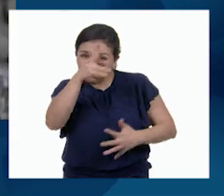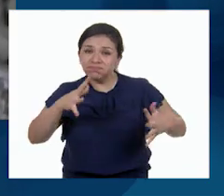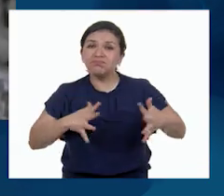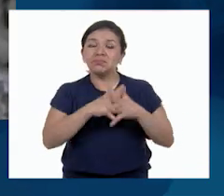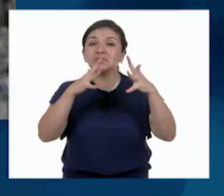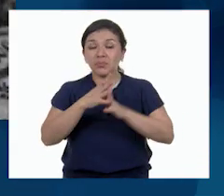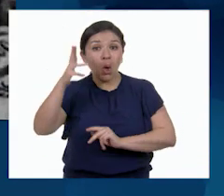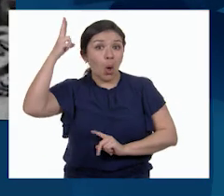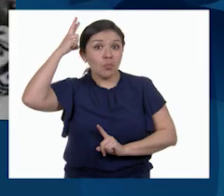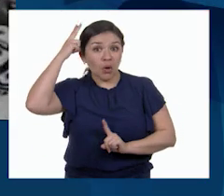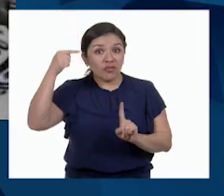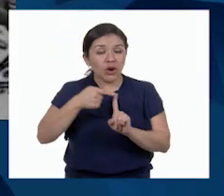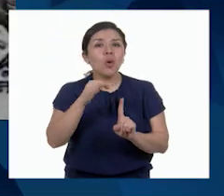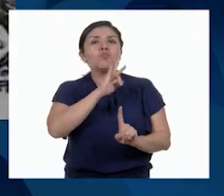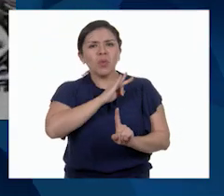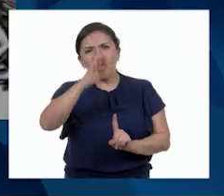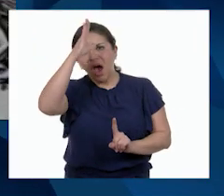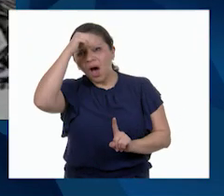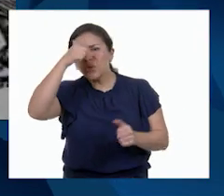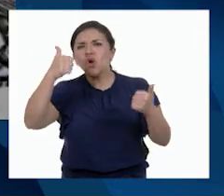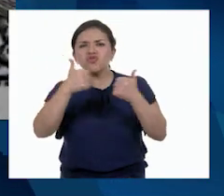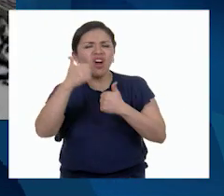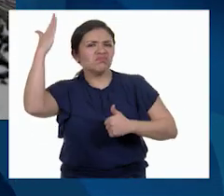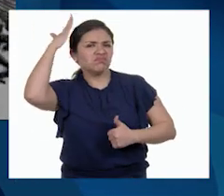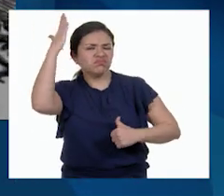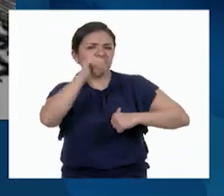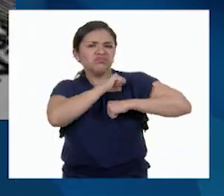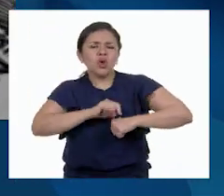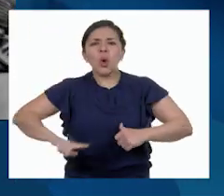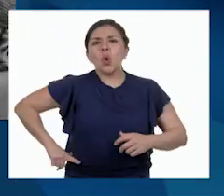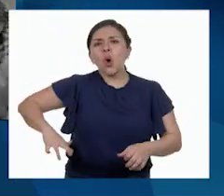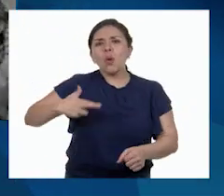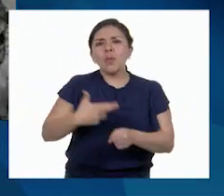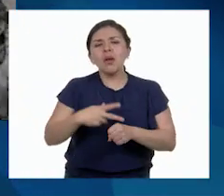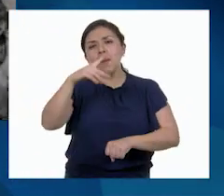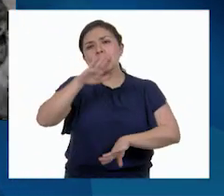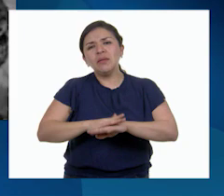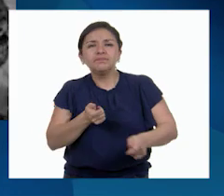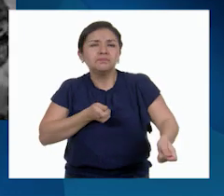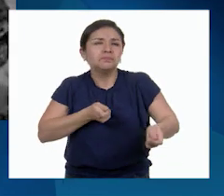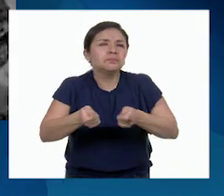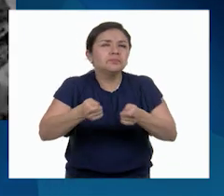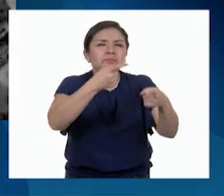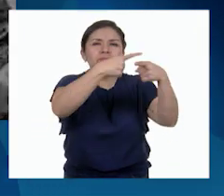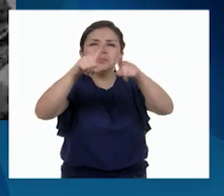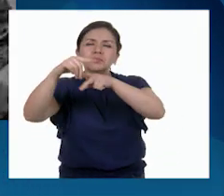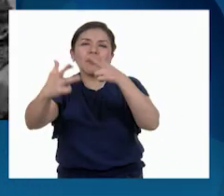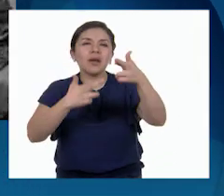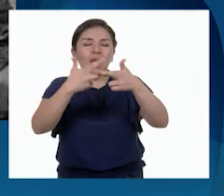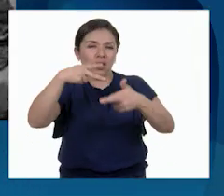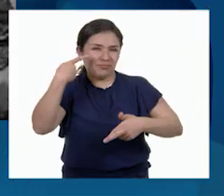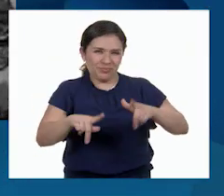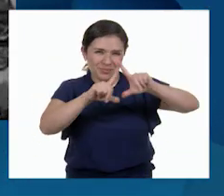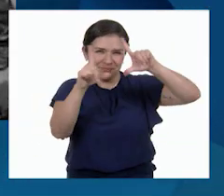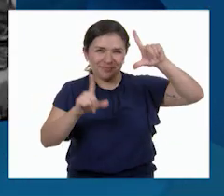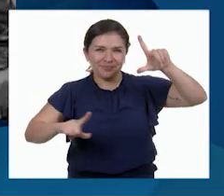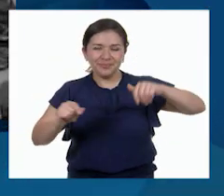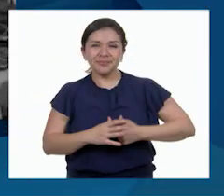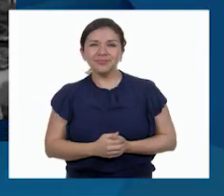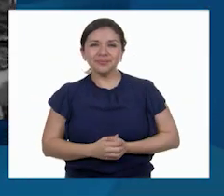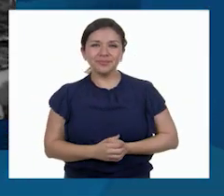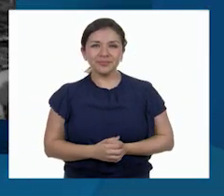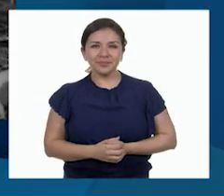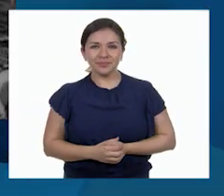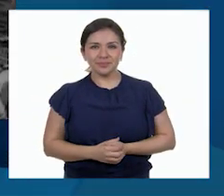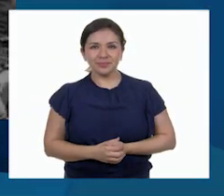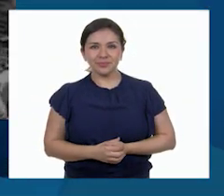don Porfirio logró acuerdos con los caciques y gobernadores que dominaban las distintas regiones de la República.